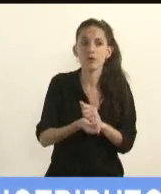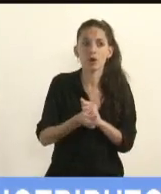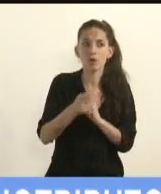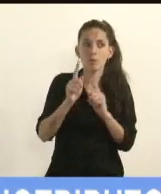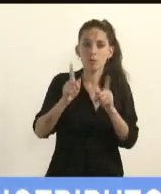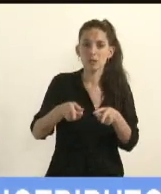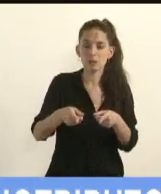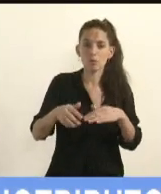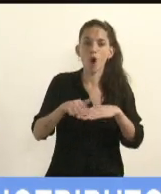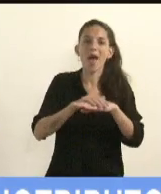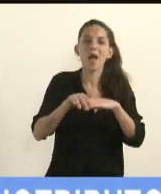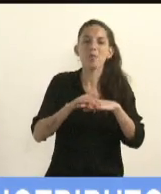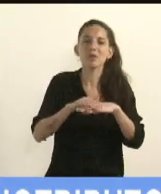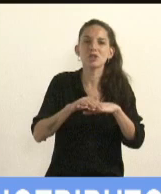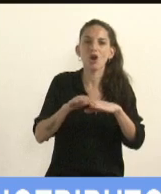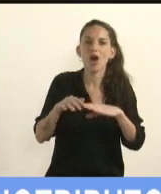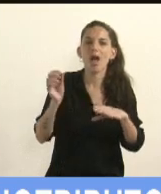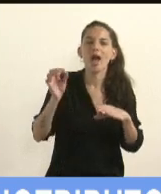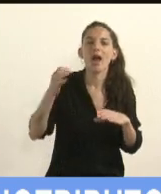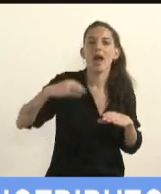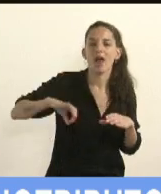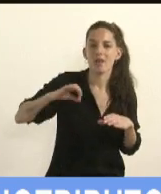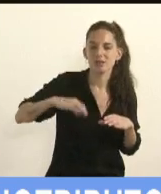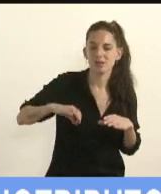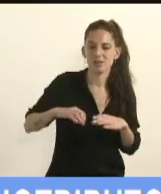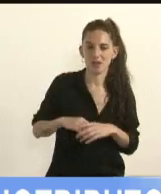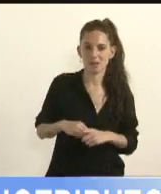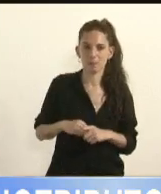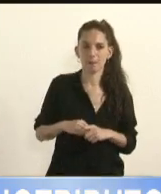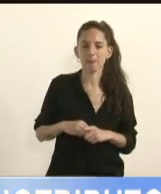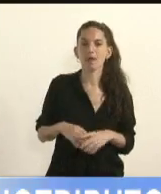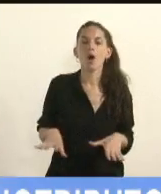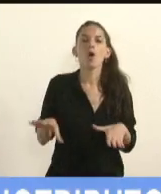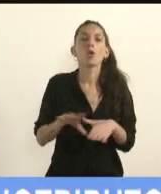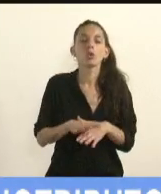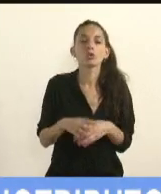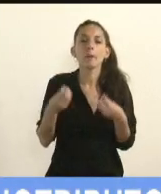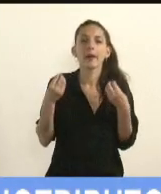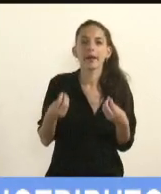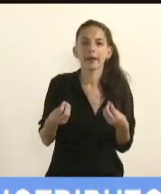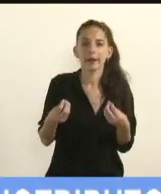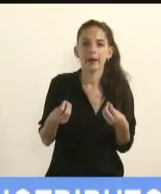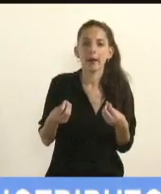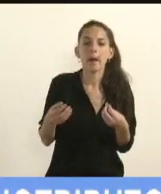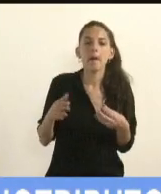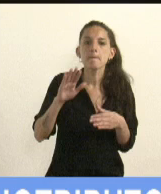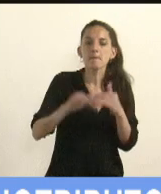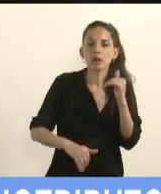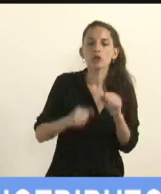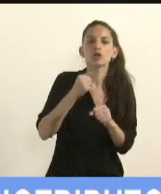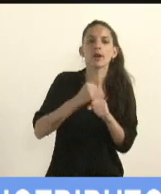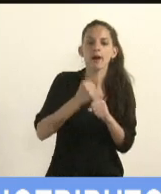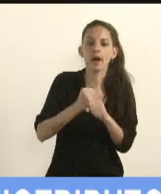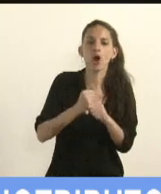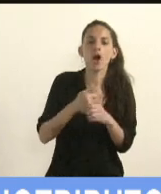el piso de ganancias, justamente para que menos trabajadores paguen un